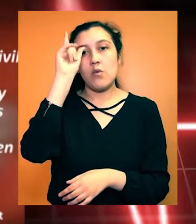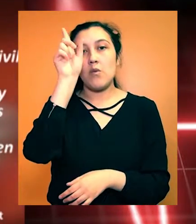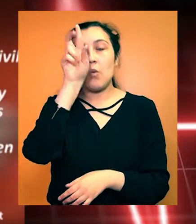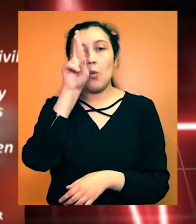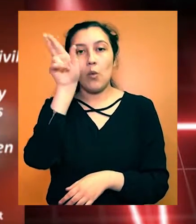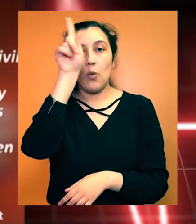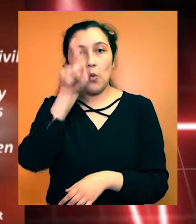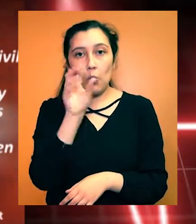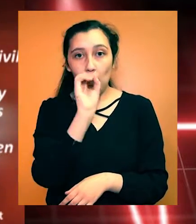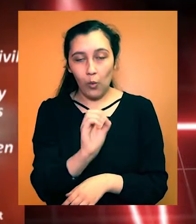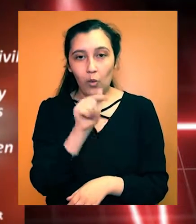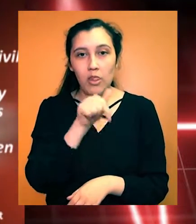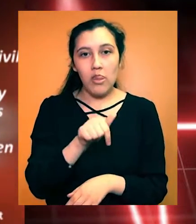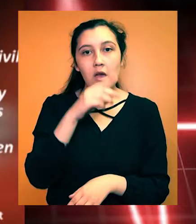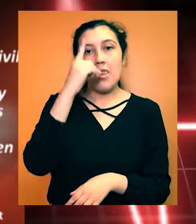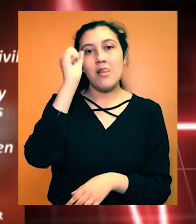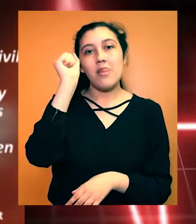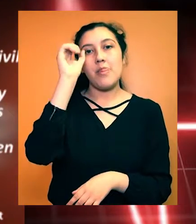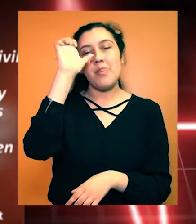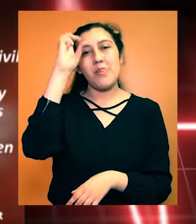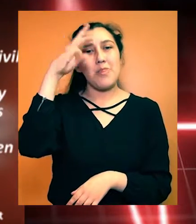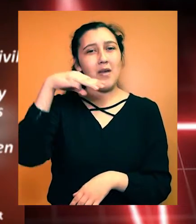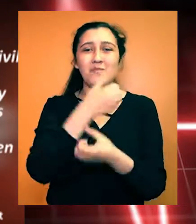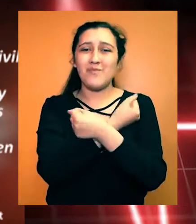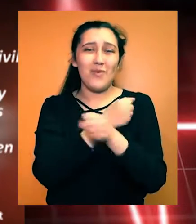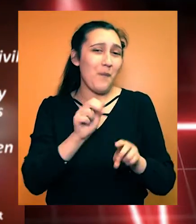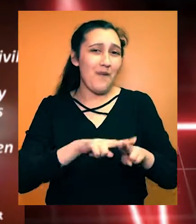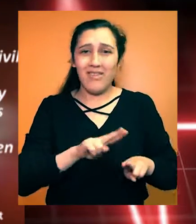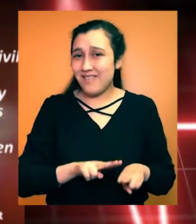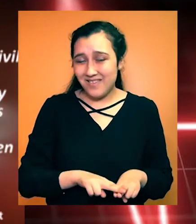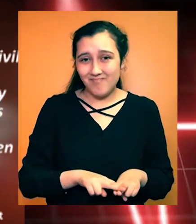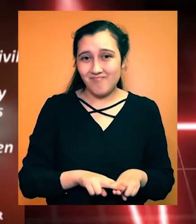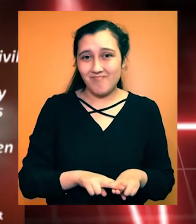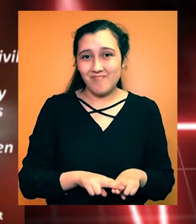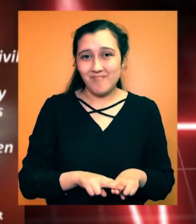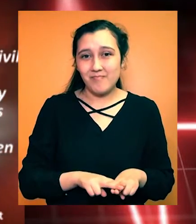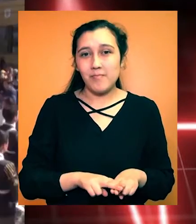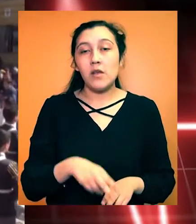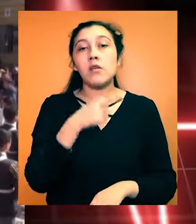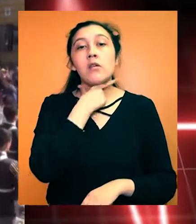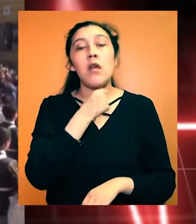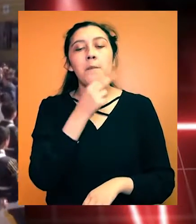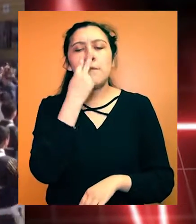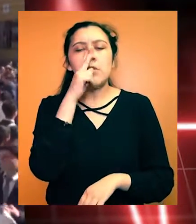donde cabe mencionar en que esta etapa el DAEM Puerto Montt no tiene injerencia alguna. Quienes han mostrado